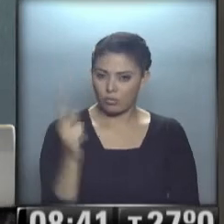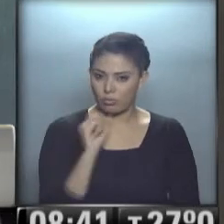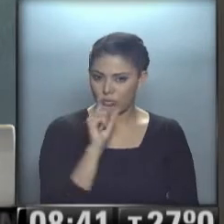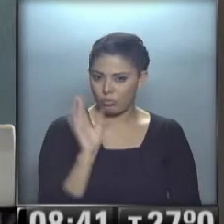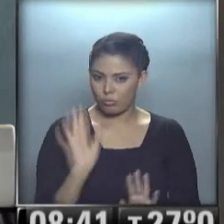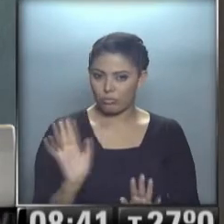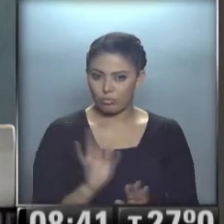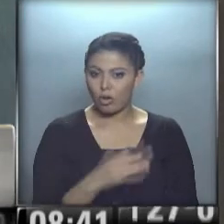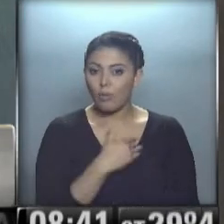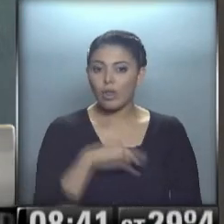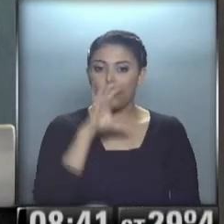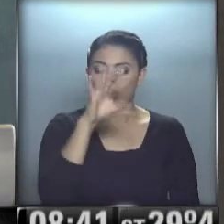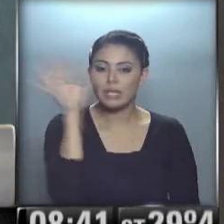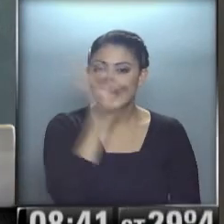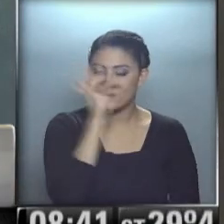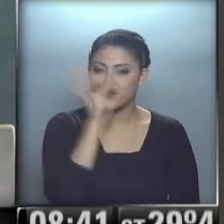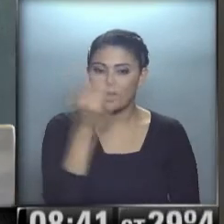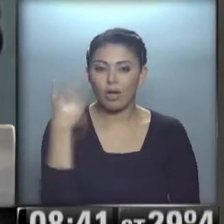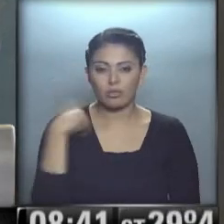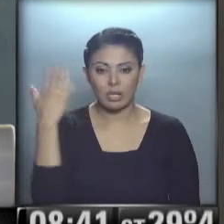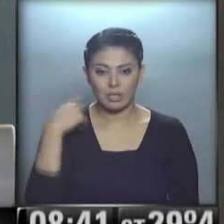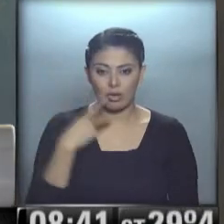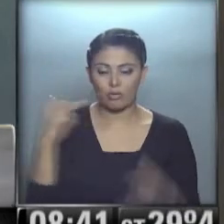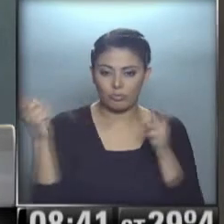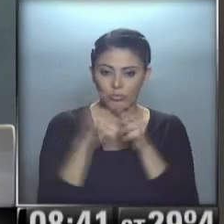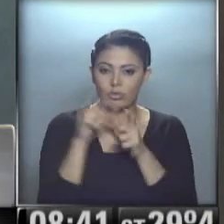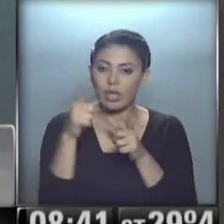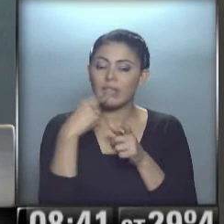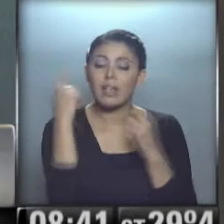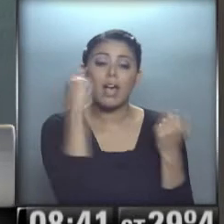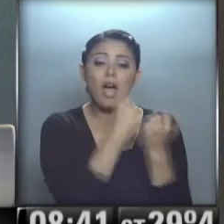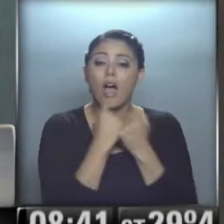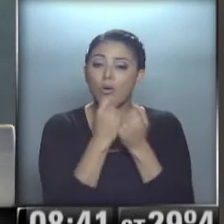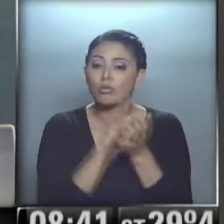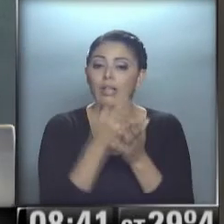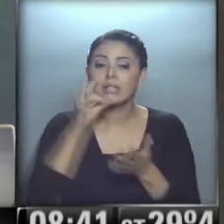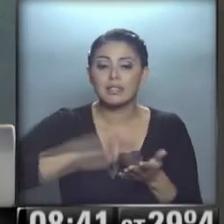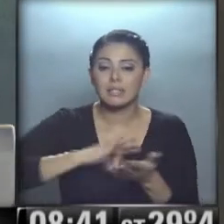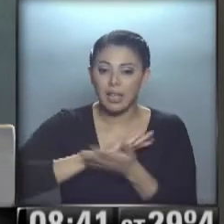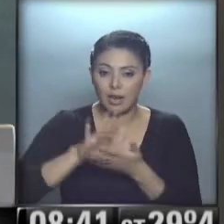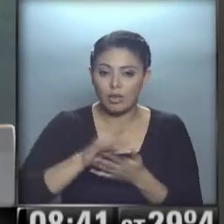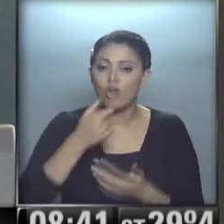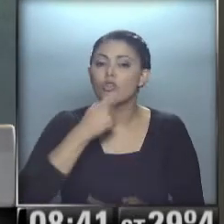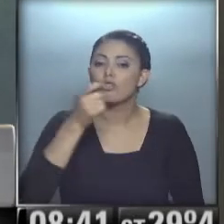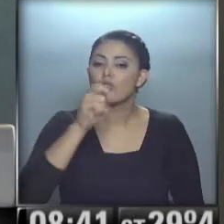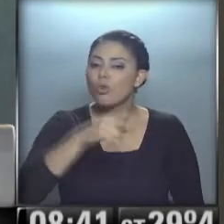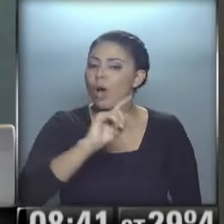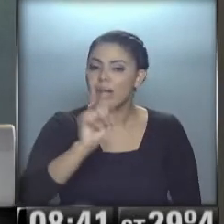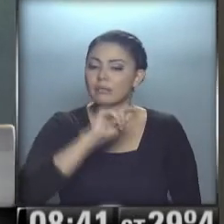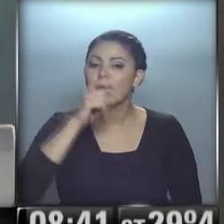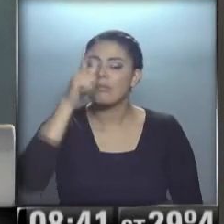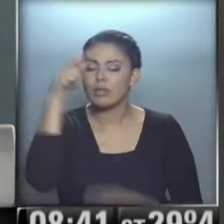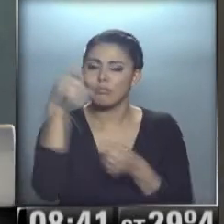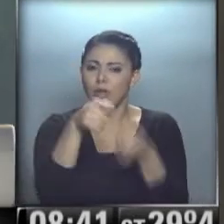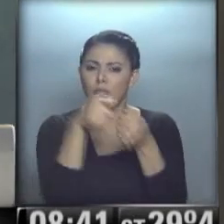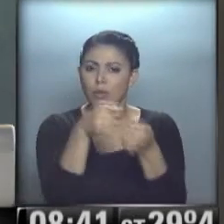argentinas. El gobernador de la provincia del Chaco, con quien estuve reunido ayer, ha establecido un acuerdo desde el punto de vista salarial, no aceptando imposiciones bajo extorsión.